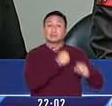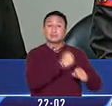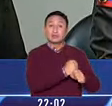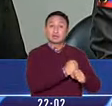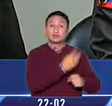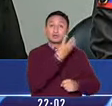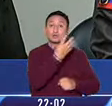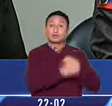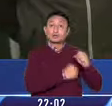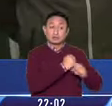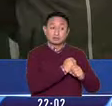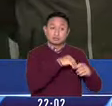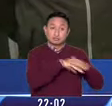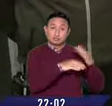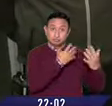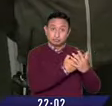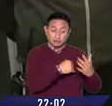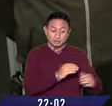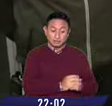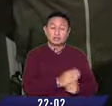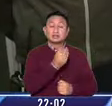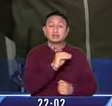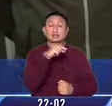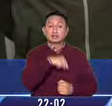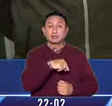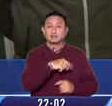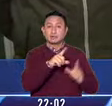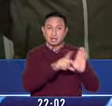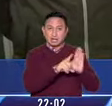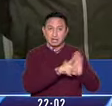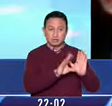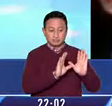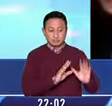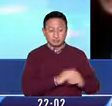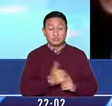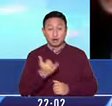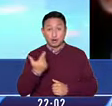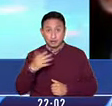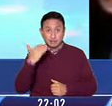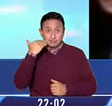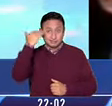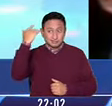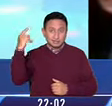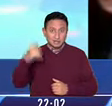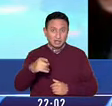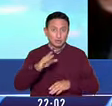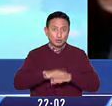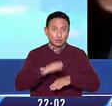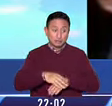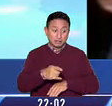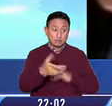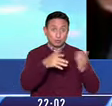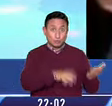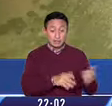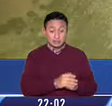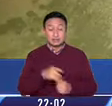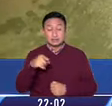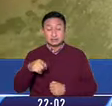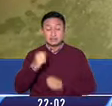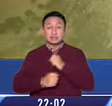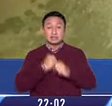de 4 años. Por ser menor, la ley fue blanda. Ahora, con la mayoría de edad, de ser encontrado responsable, podría